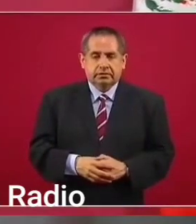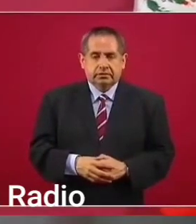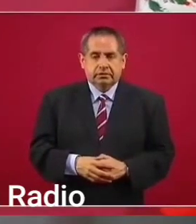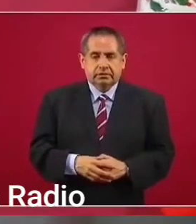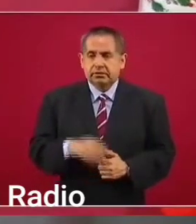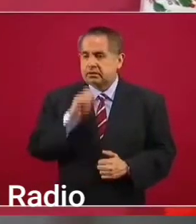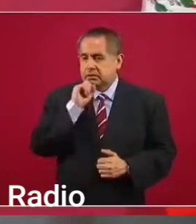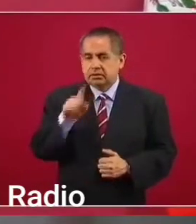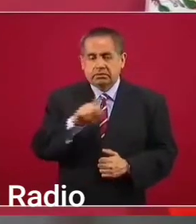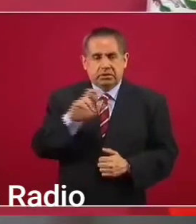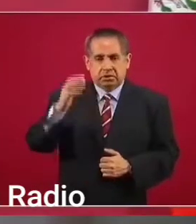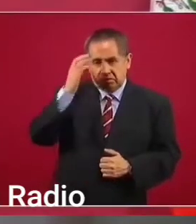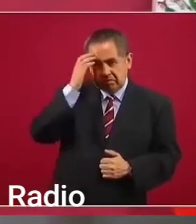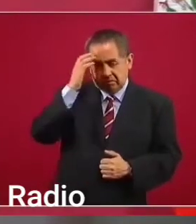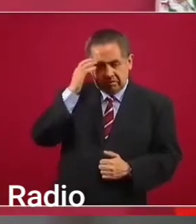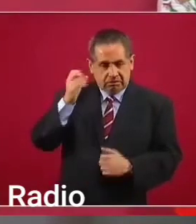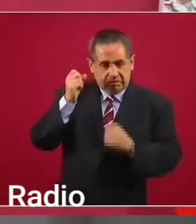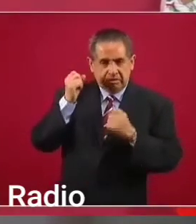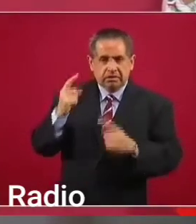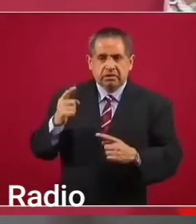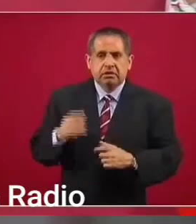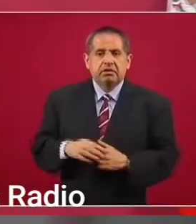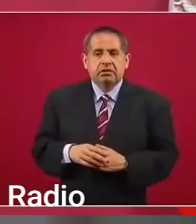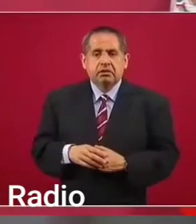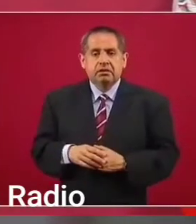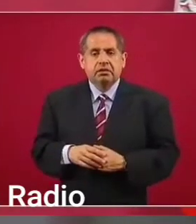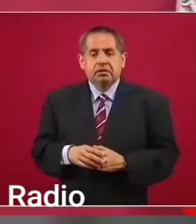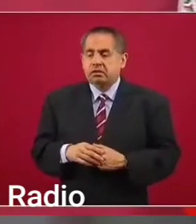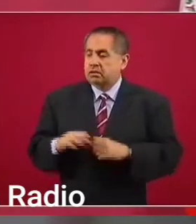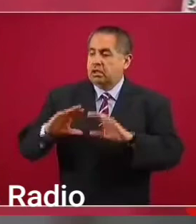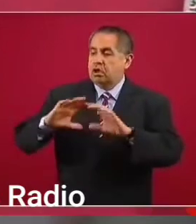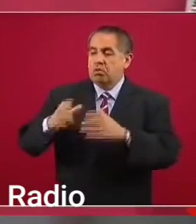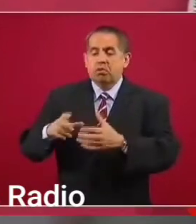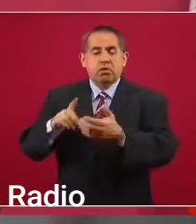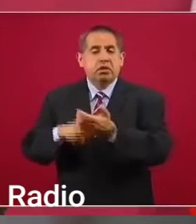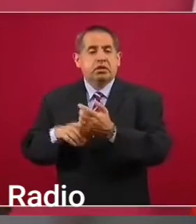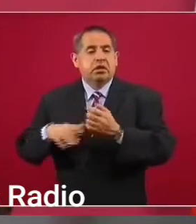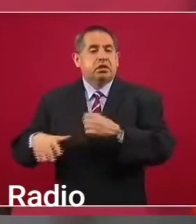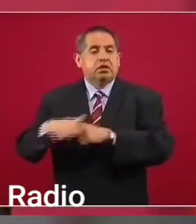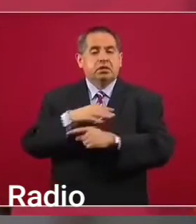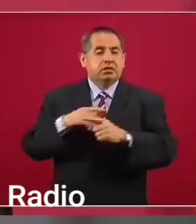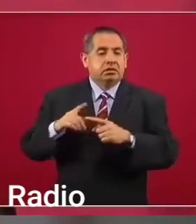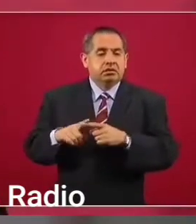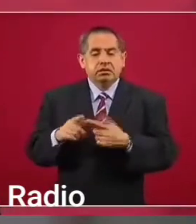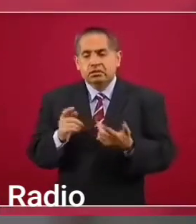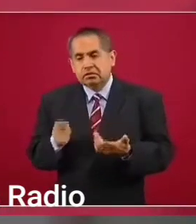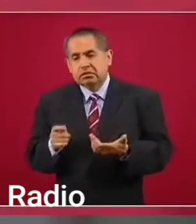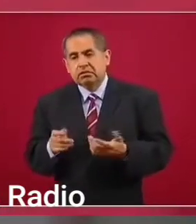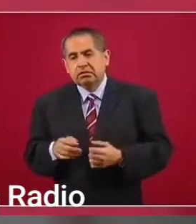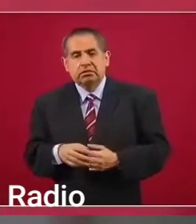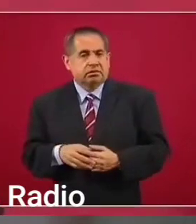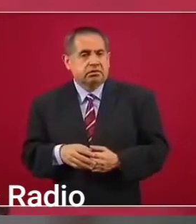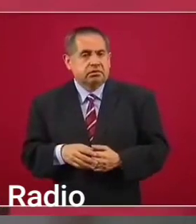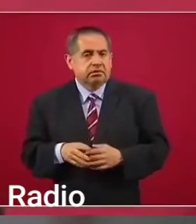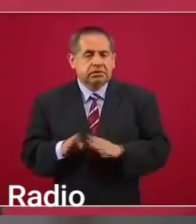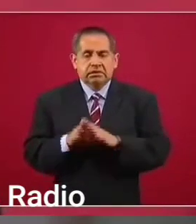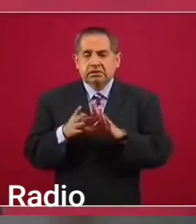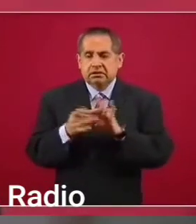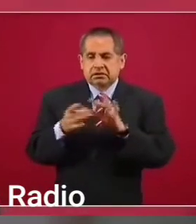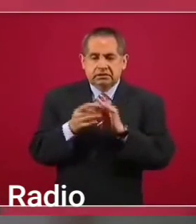el reconocerle a la comunidad mexicana los aportes, lo